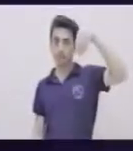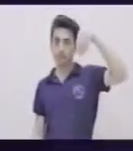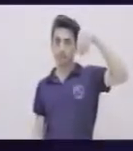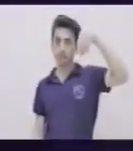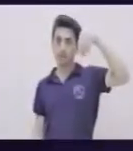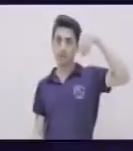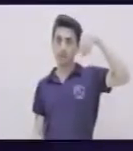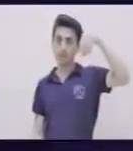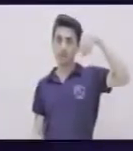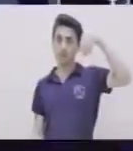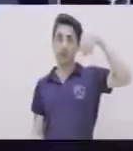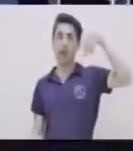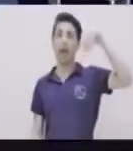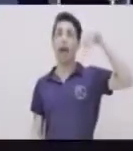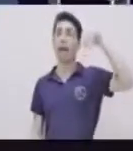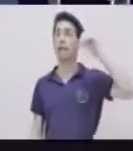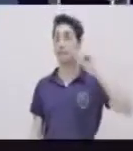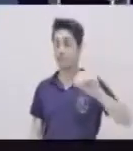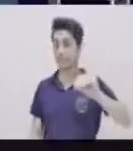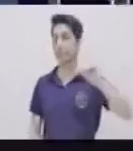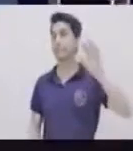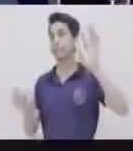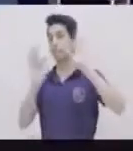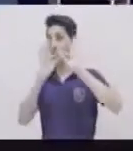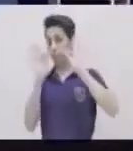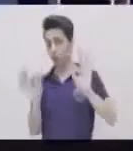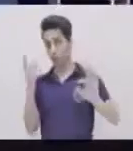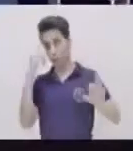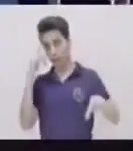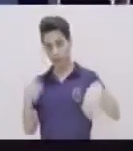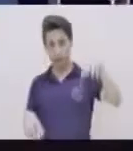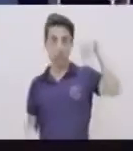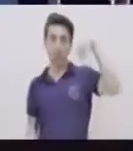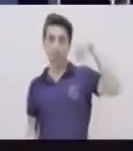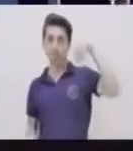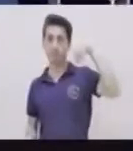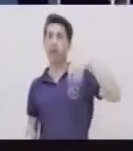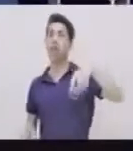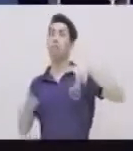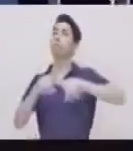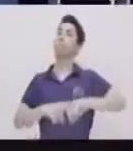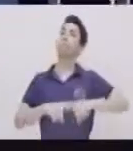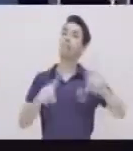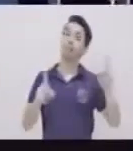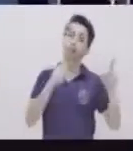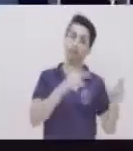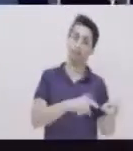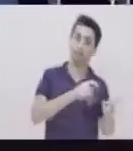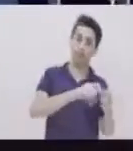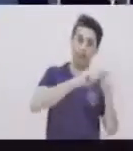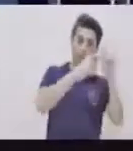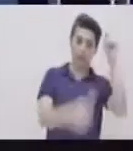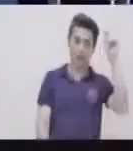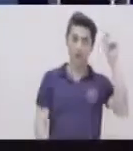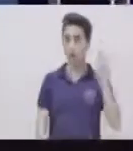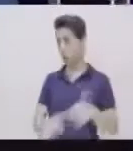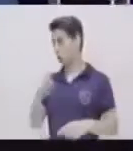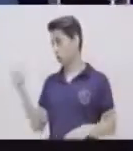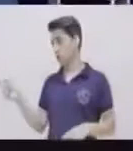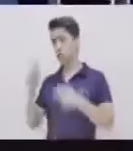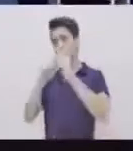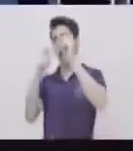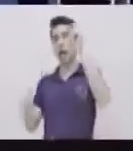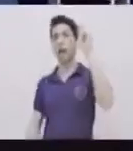y aflojar el arco. Nos damos cuenta de la curva que tiene. Esta curva lo que hace es crear